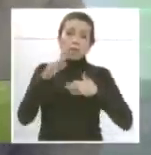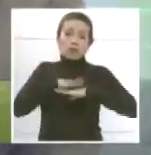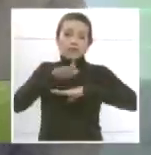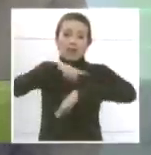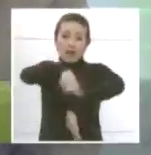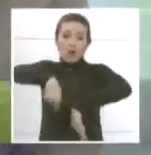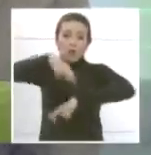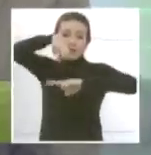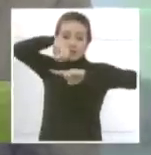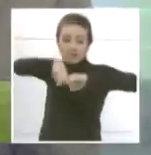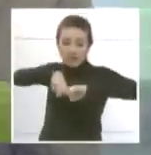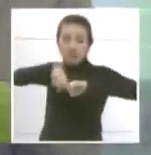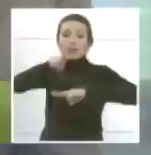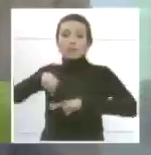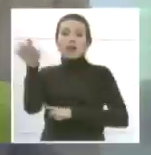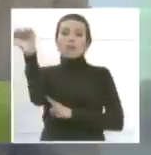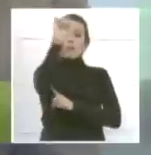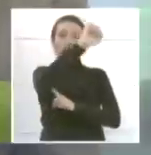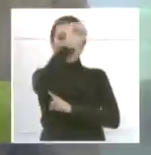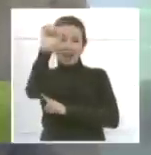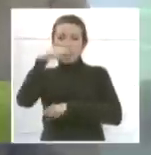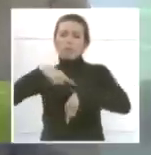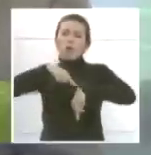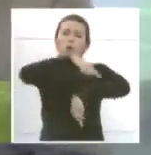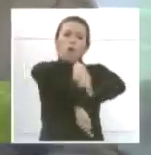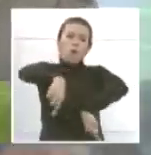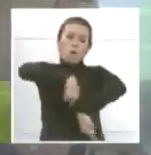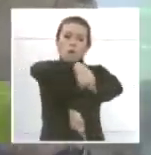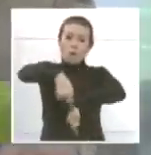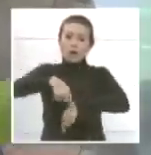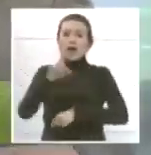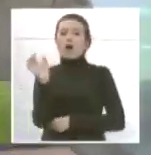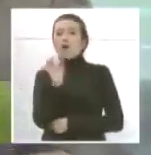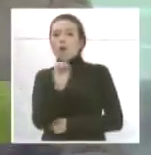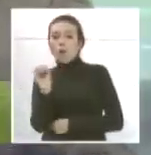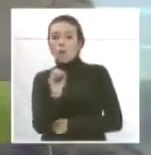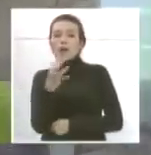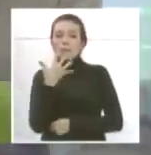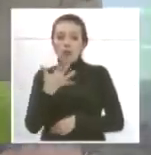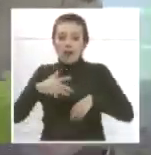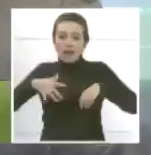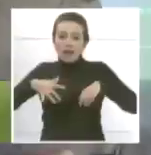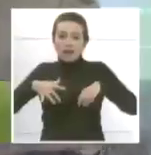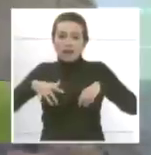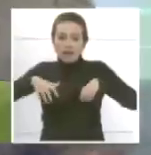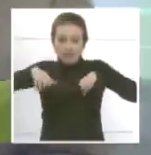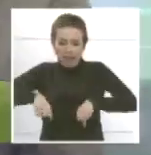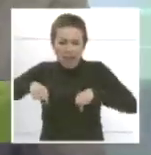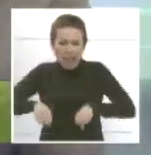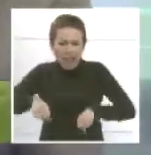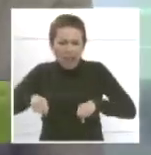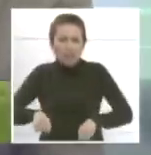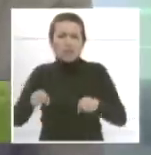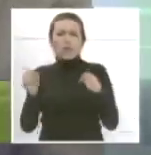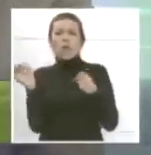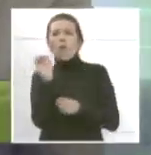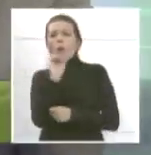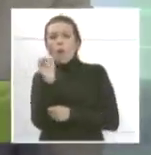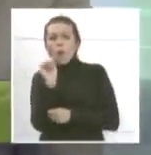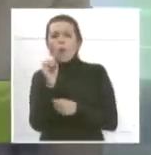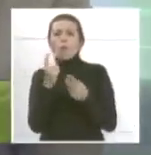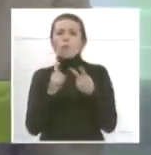por tiempo prolongado. Hay algunos oficios que implican, por ejemplo, el taladro neumático, algunos trabajos